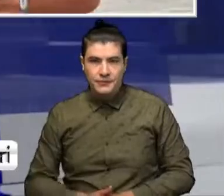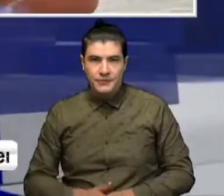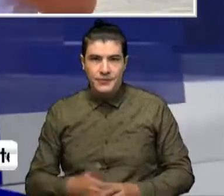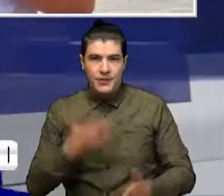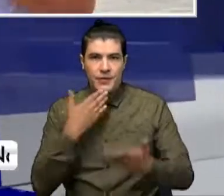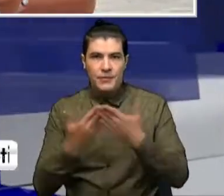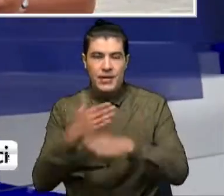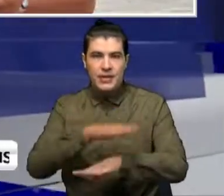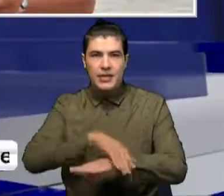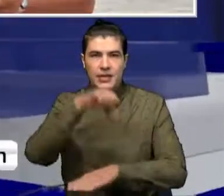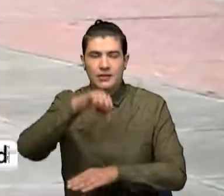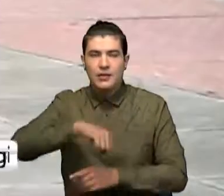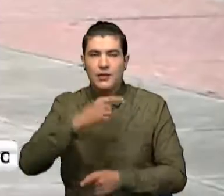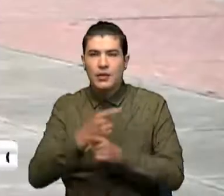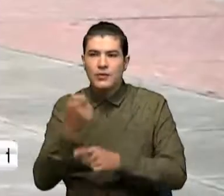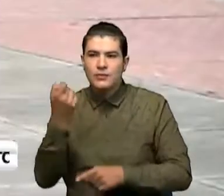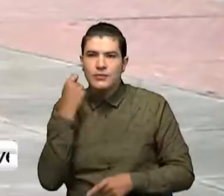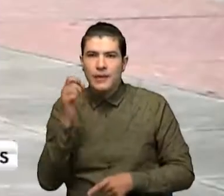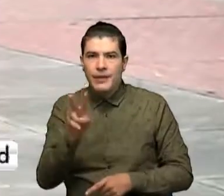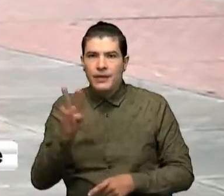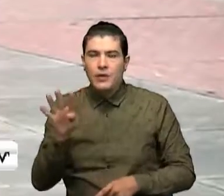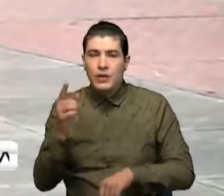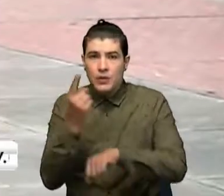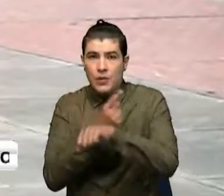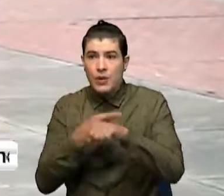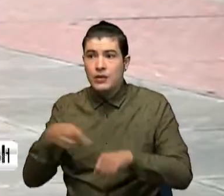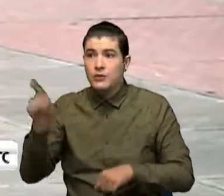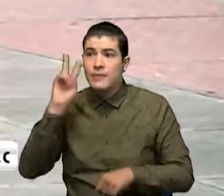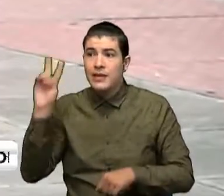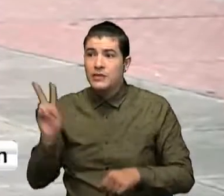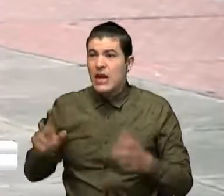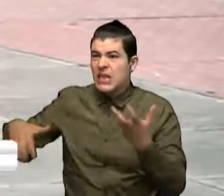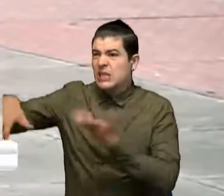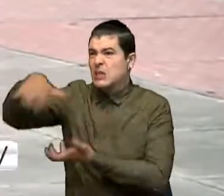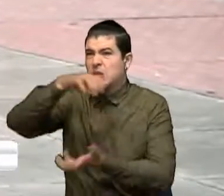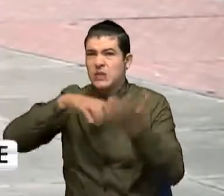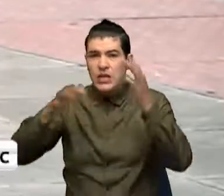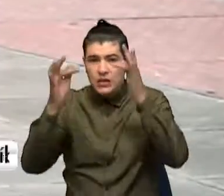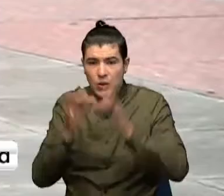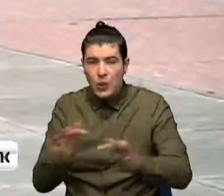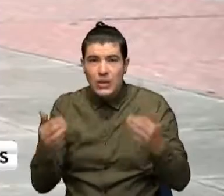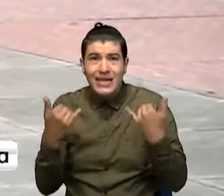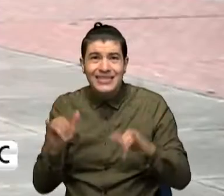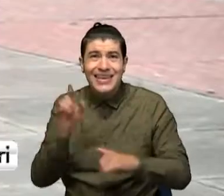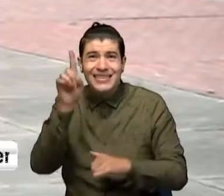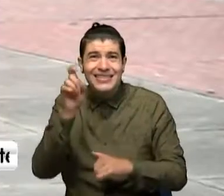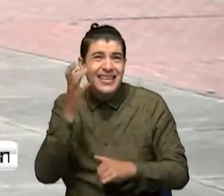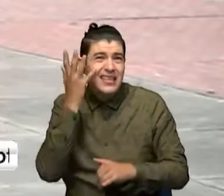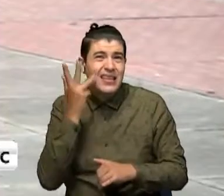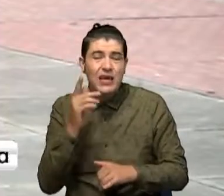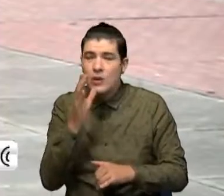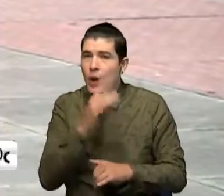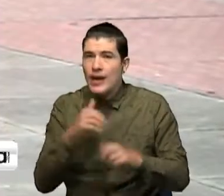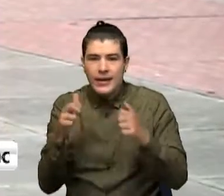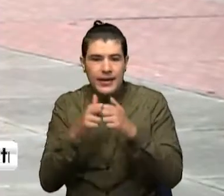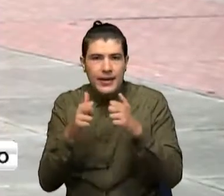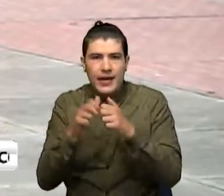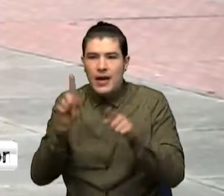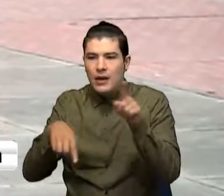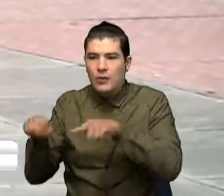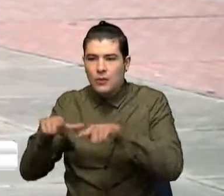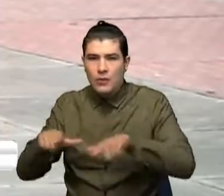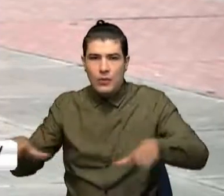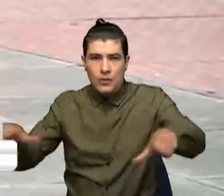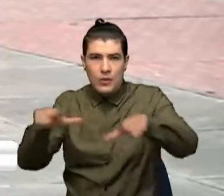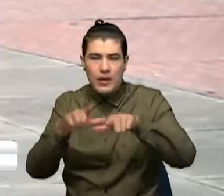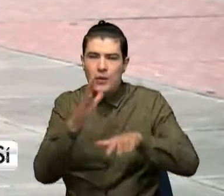Buenas tardes. Las últimas 24 horas Venezuela ha estado en convulsión total. Ya son 6 días sin energía en algunos sectores, sin suministro